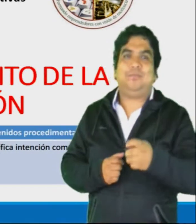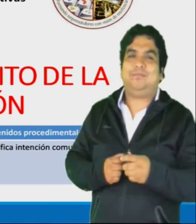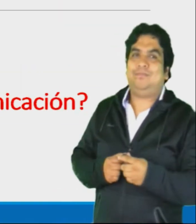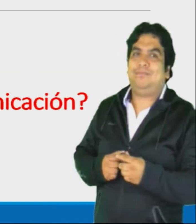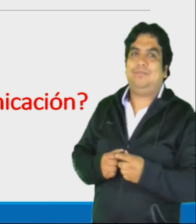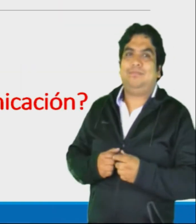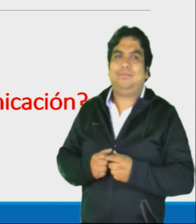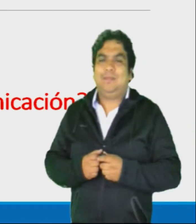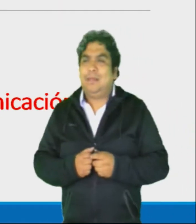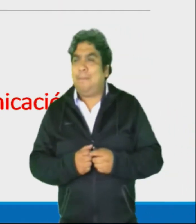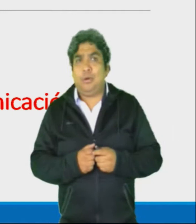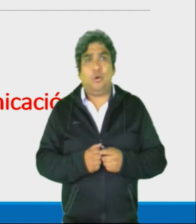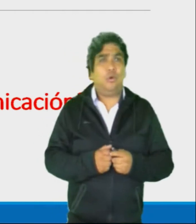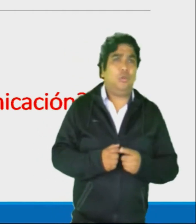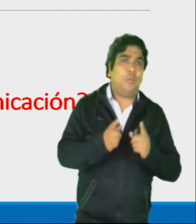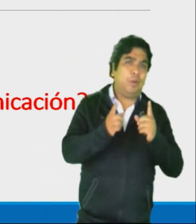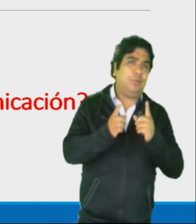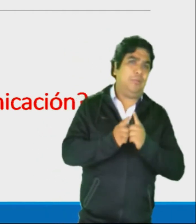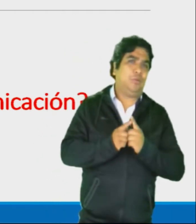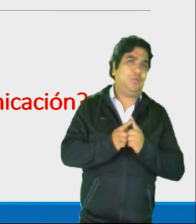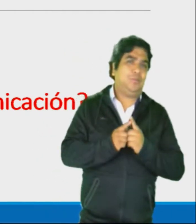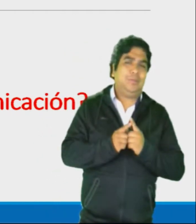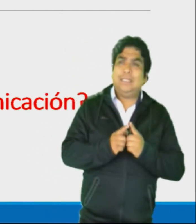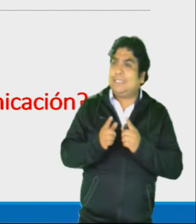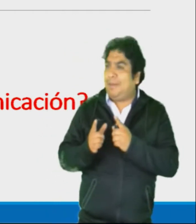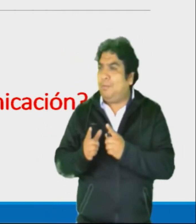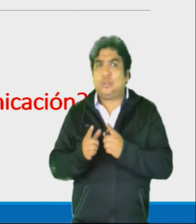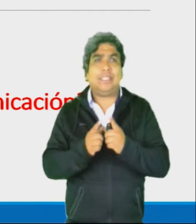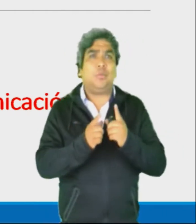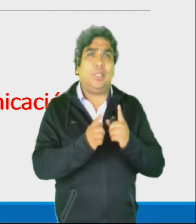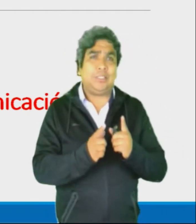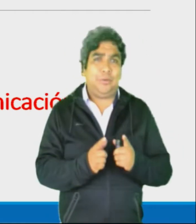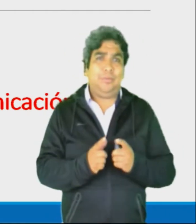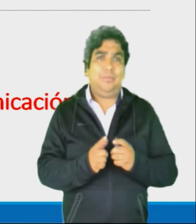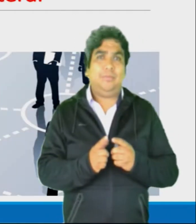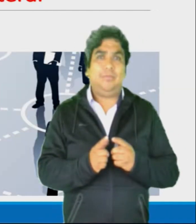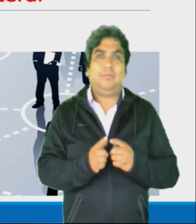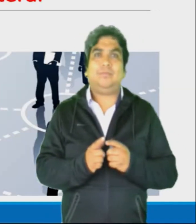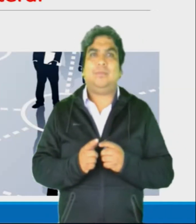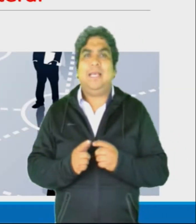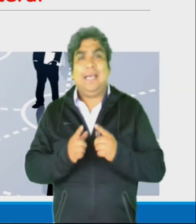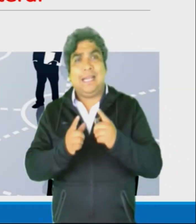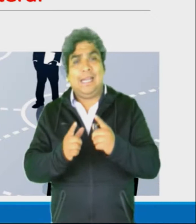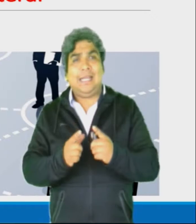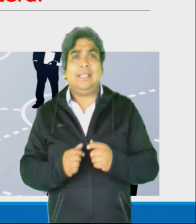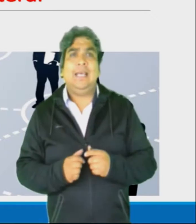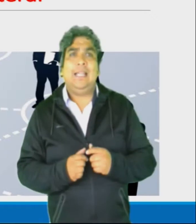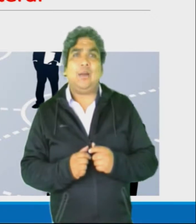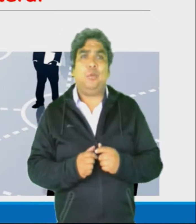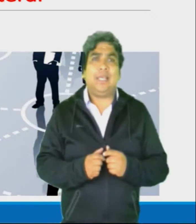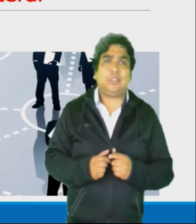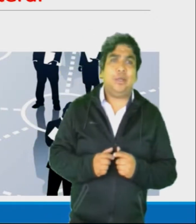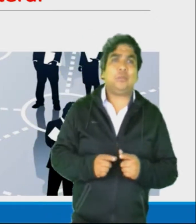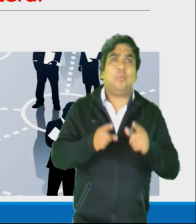comunicación. Pero nos preguntamos, ¿sabemos qué es comunicación? En realidad,